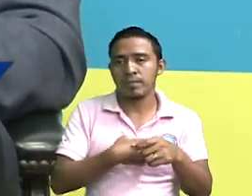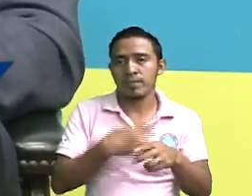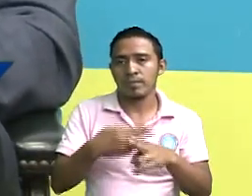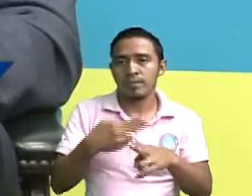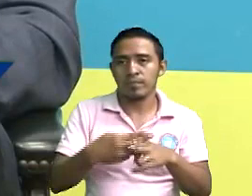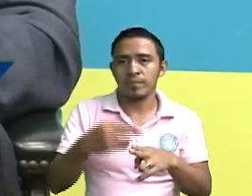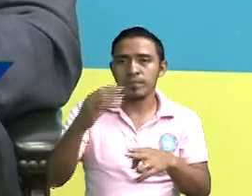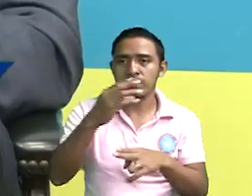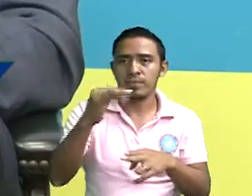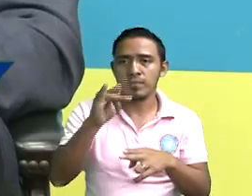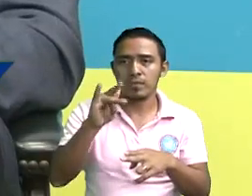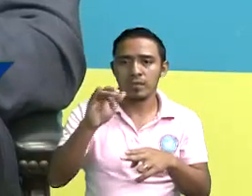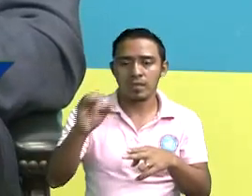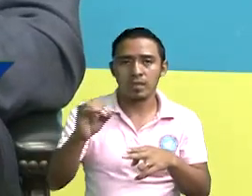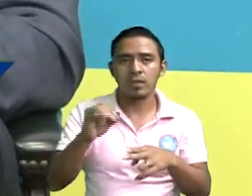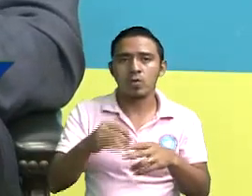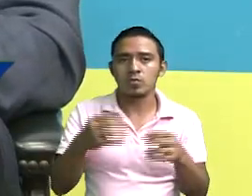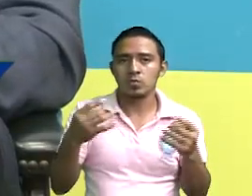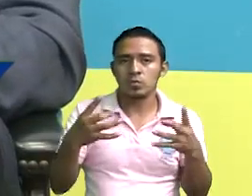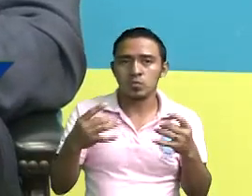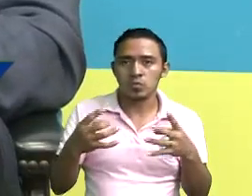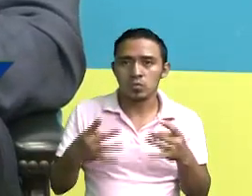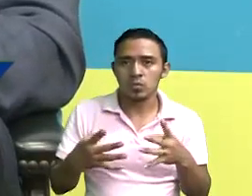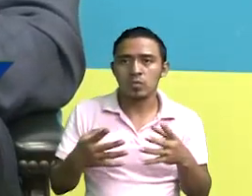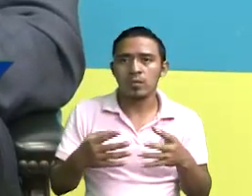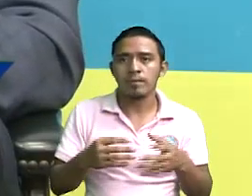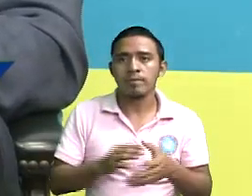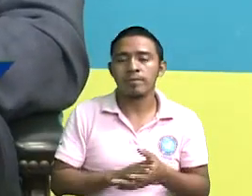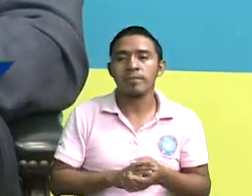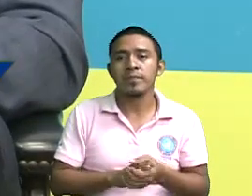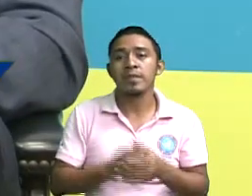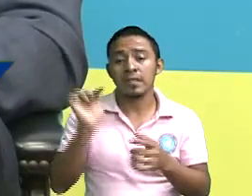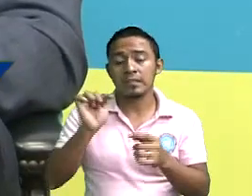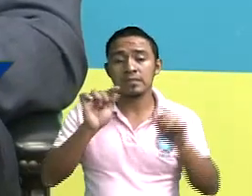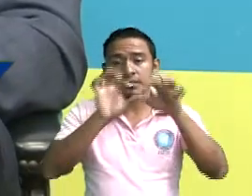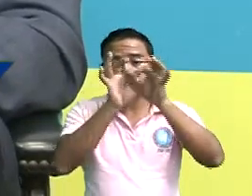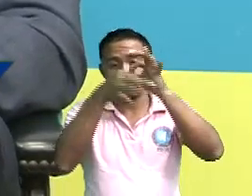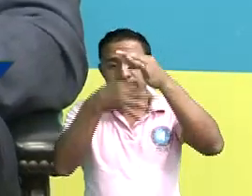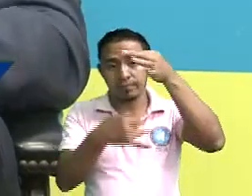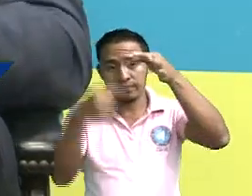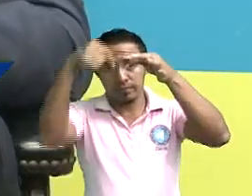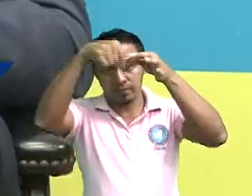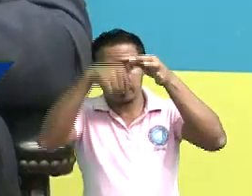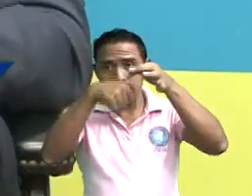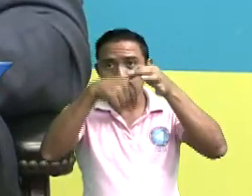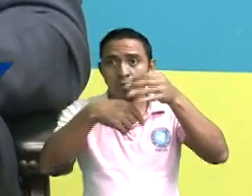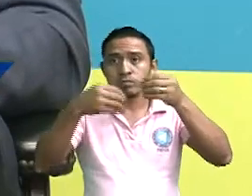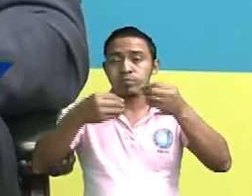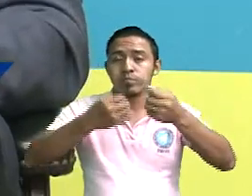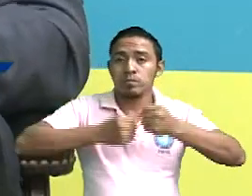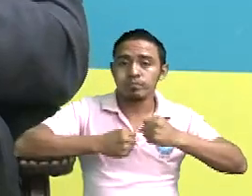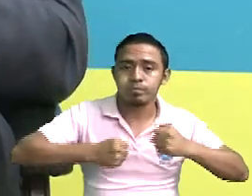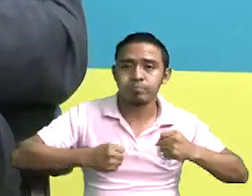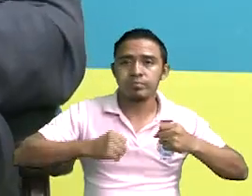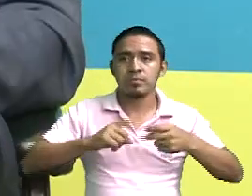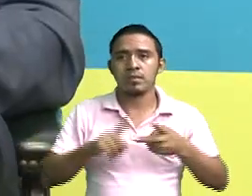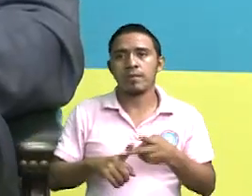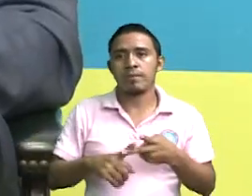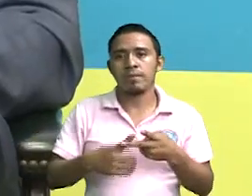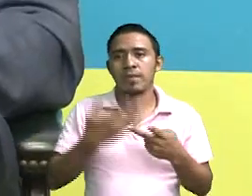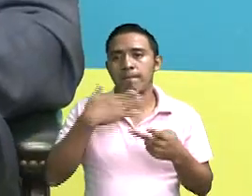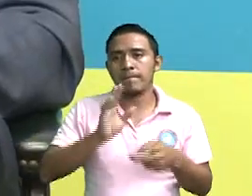nombre, ciático, y eso da dolor. Y eso puede quedar en las vértebras. Eso queda en las vértebras y eso se debe a sobrepeso, malas posturas